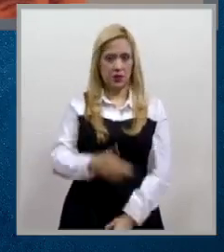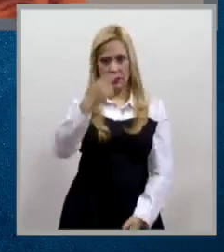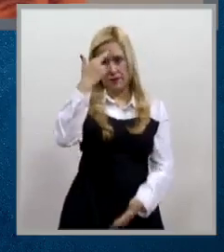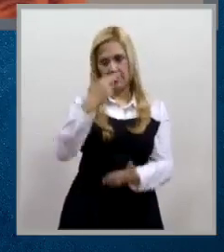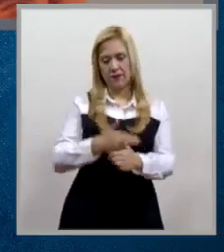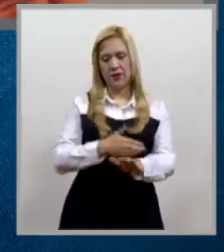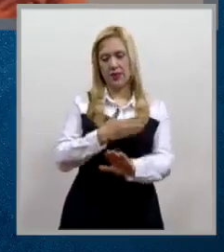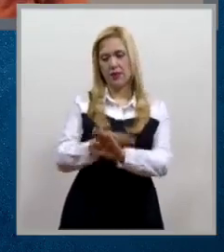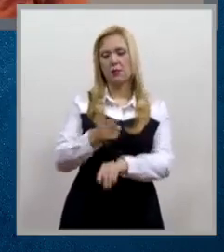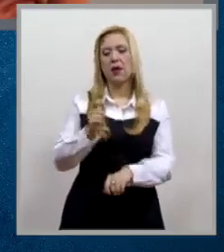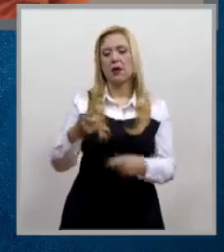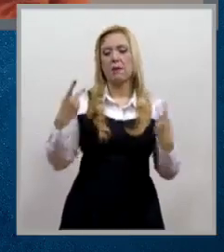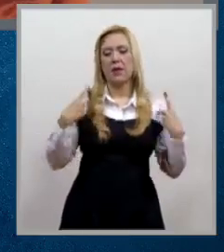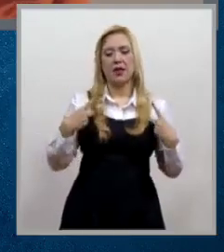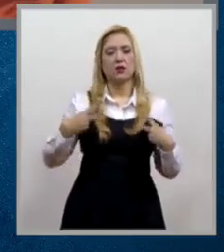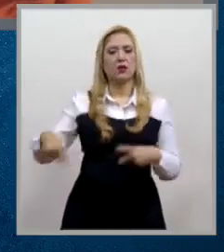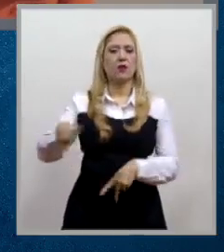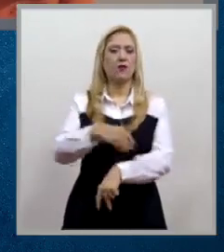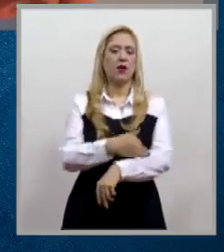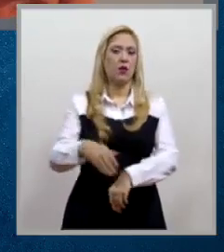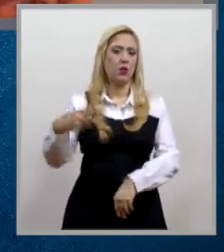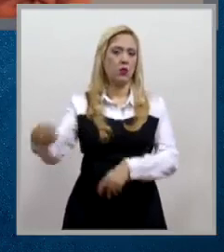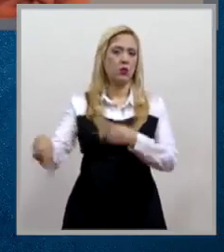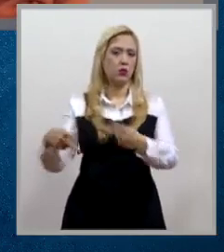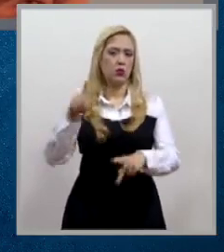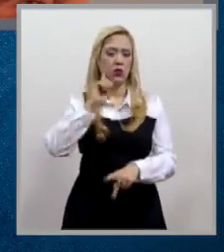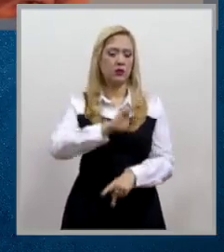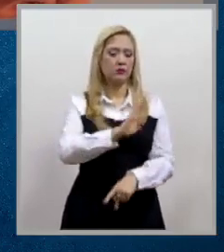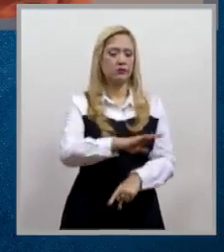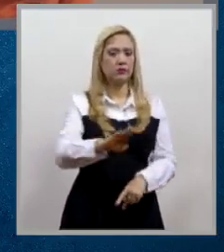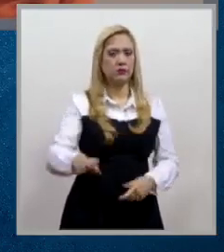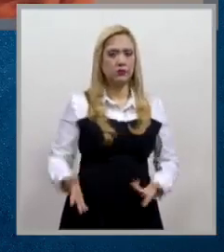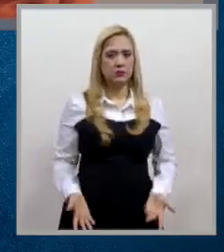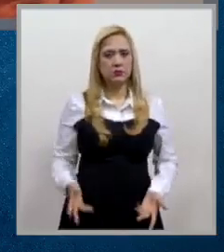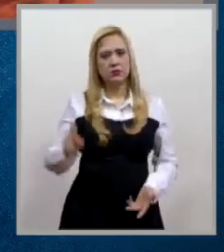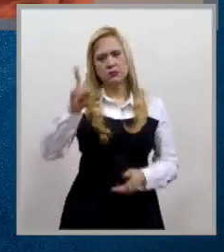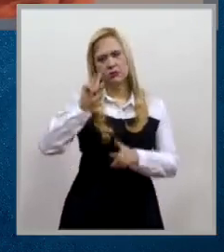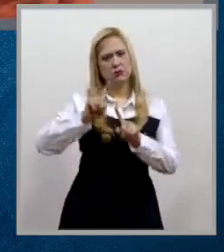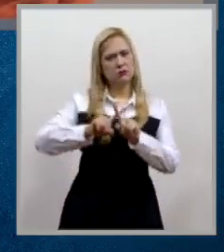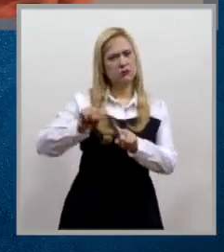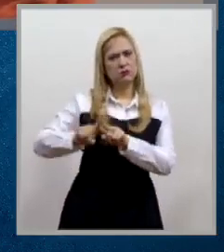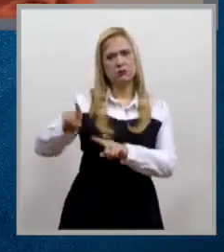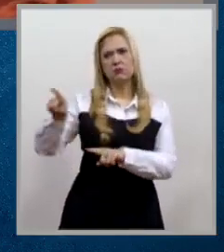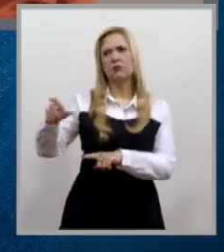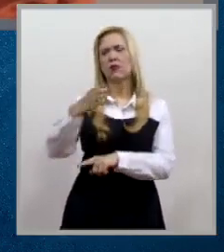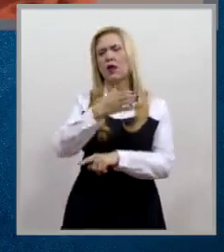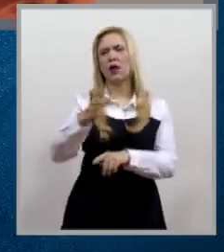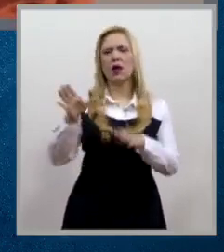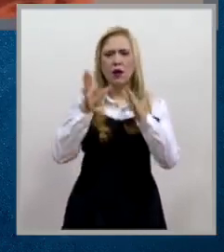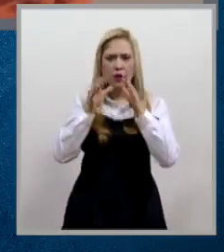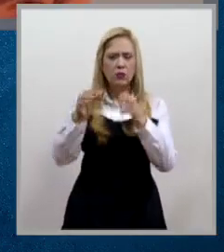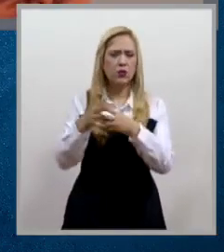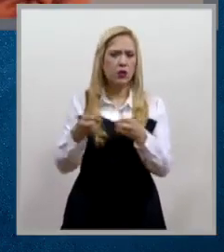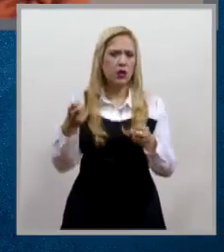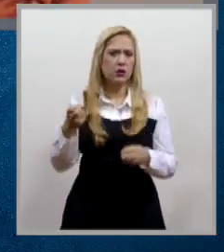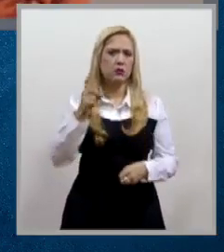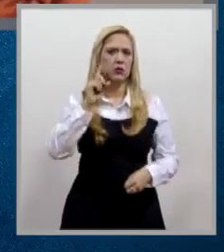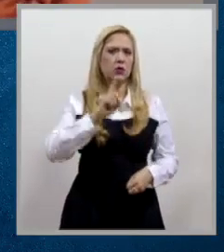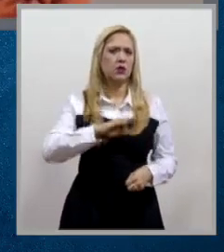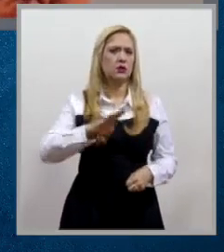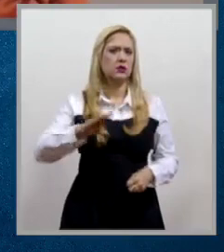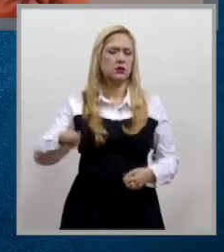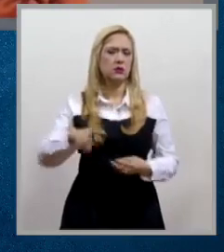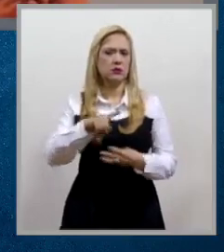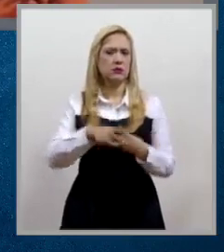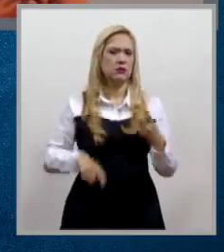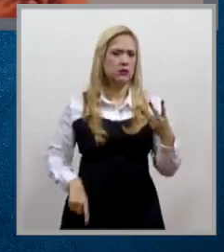caso de, bueno, en distintos casos, no solamente en el de campo algodonero, como una gran problemática es que el